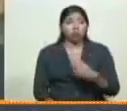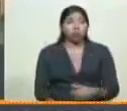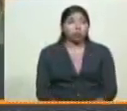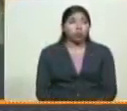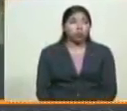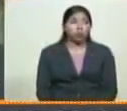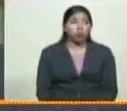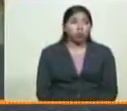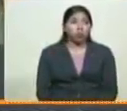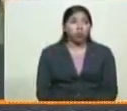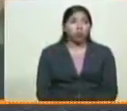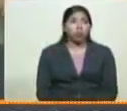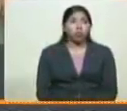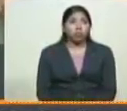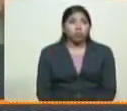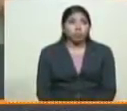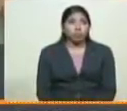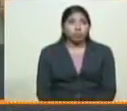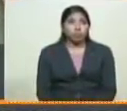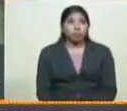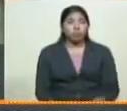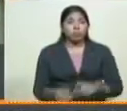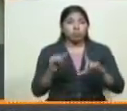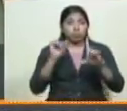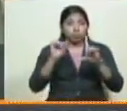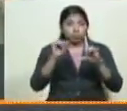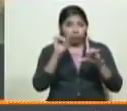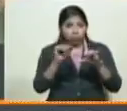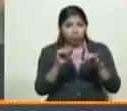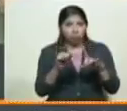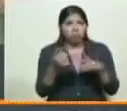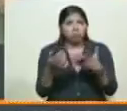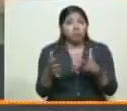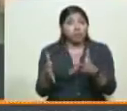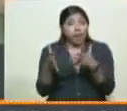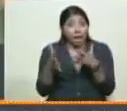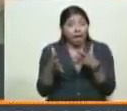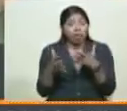ofrece eliminar el carné de la patria si gana la presidencia.